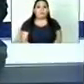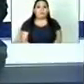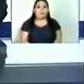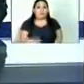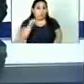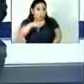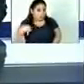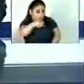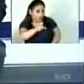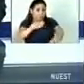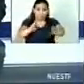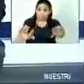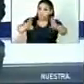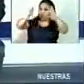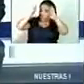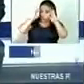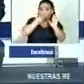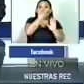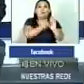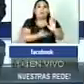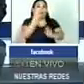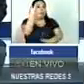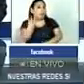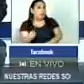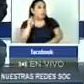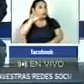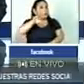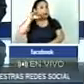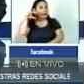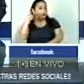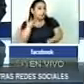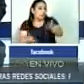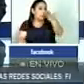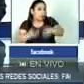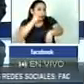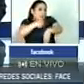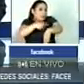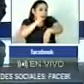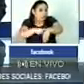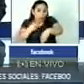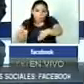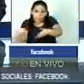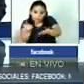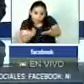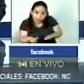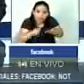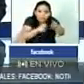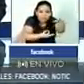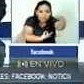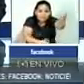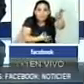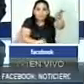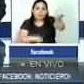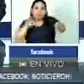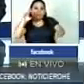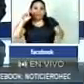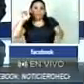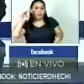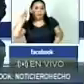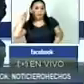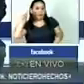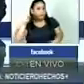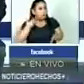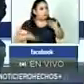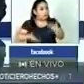Preste atención al siguiente dato, 30 días más podría prorrogarse el plazo para que los contribuyentes presenten su declaración del impuesto sobre la